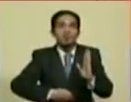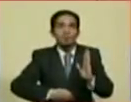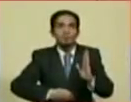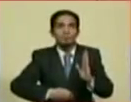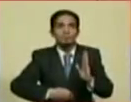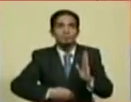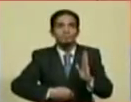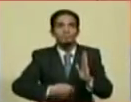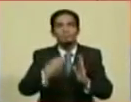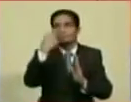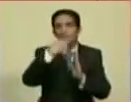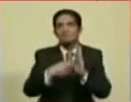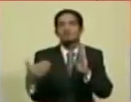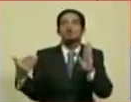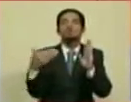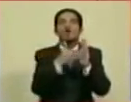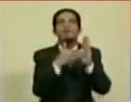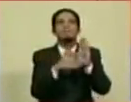ilegal,